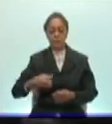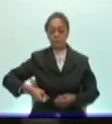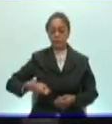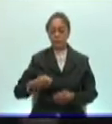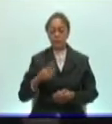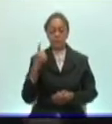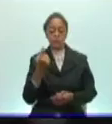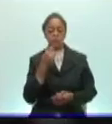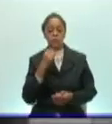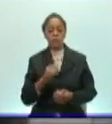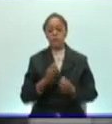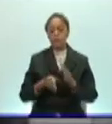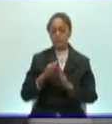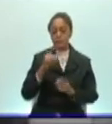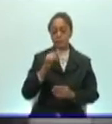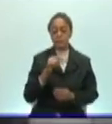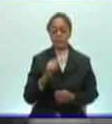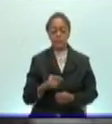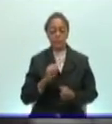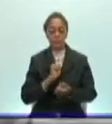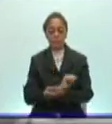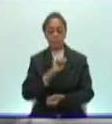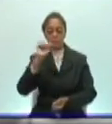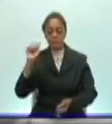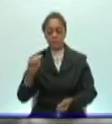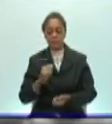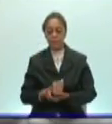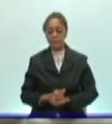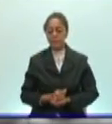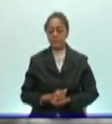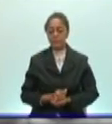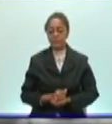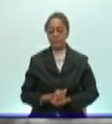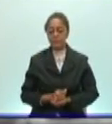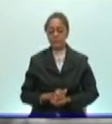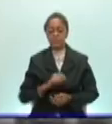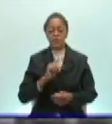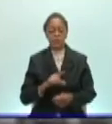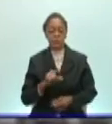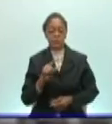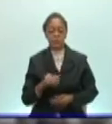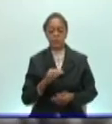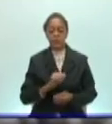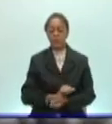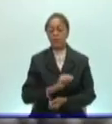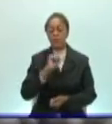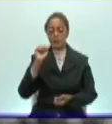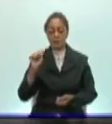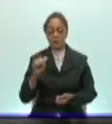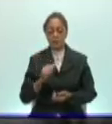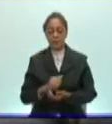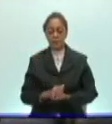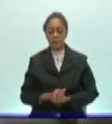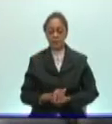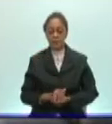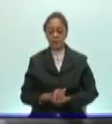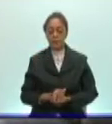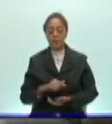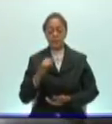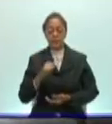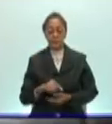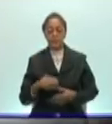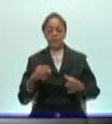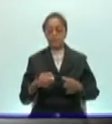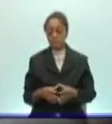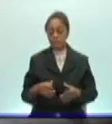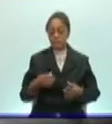Una batalla como la que ustedes van a librar, como la que va a librar este